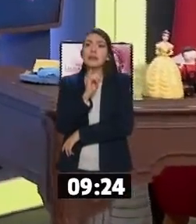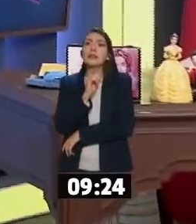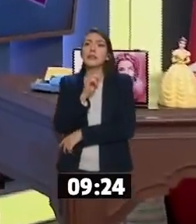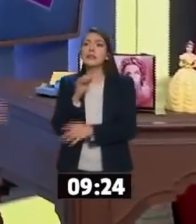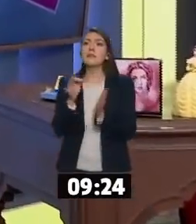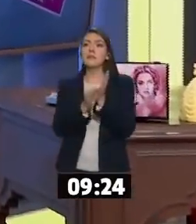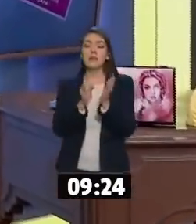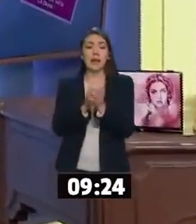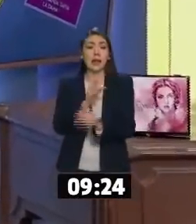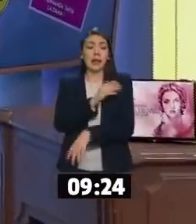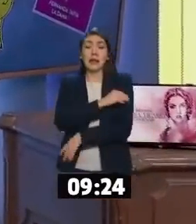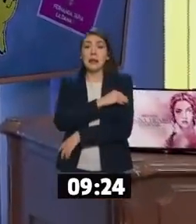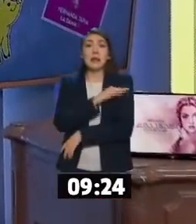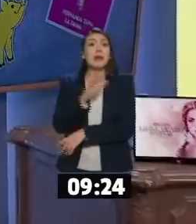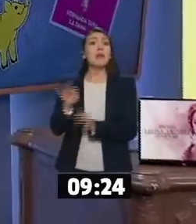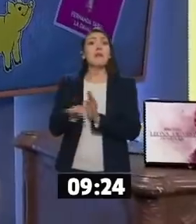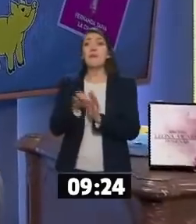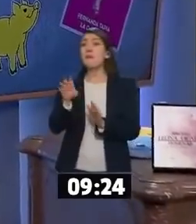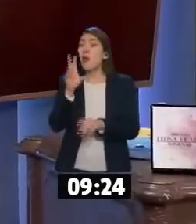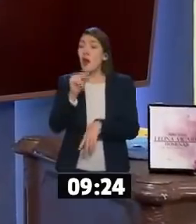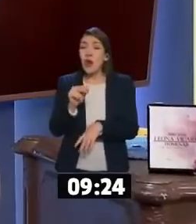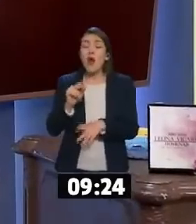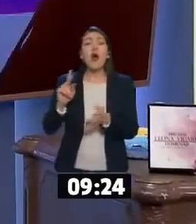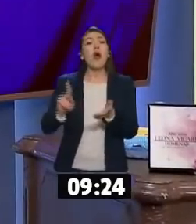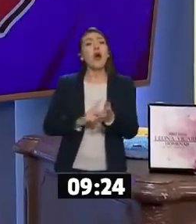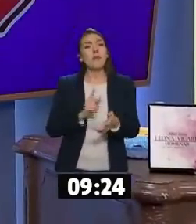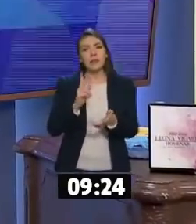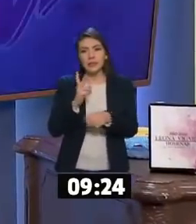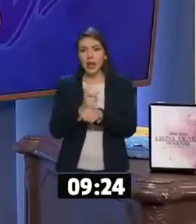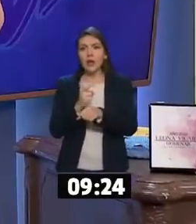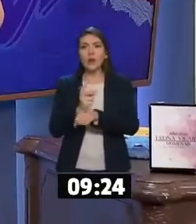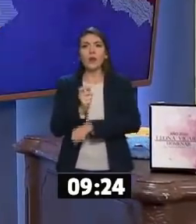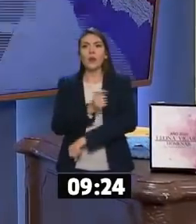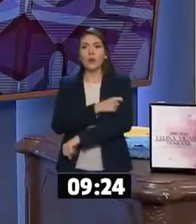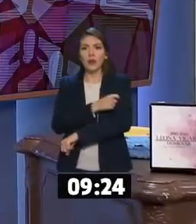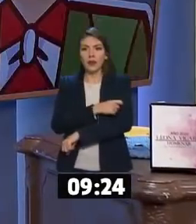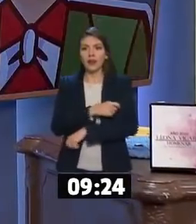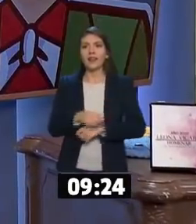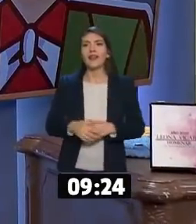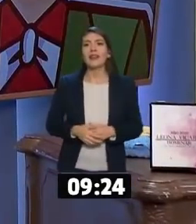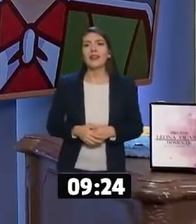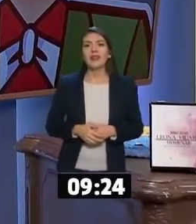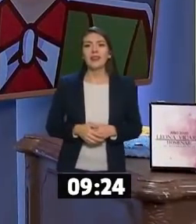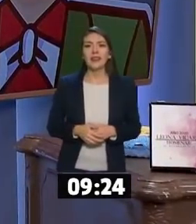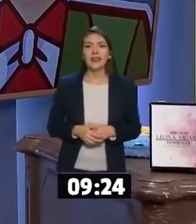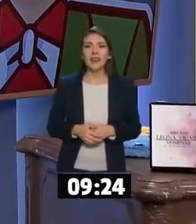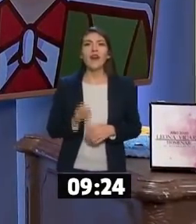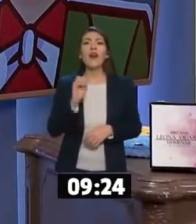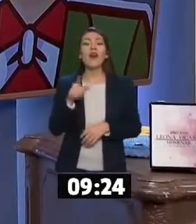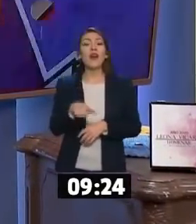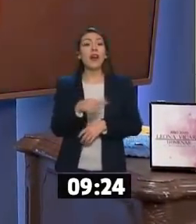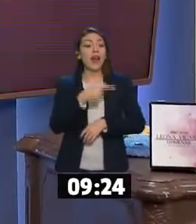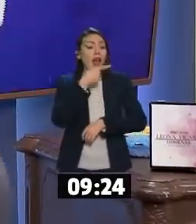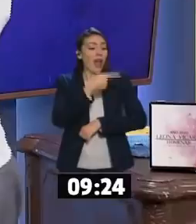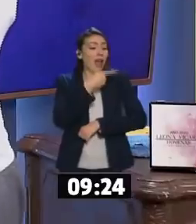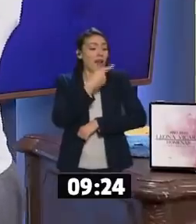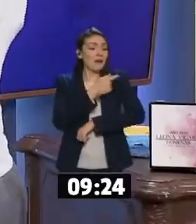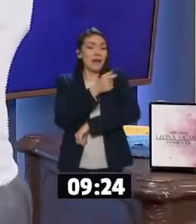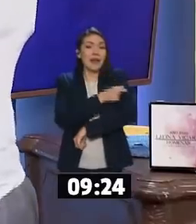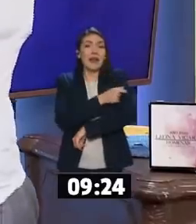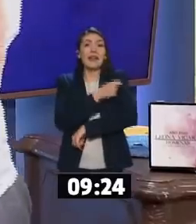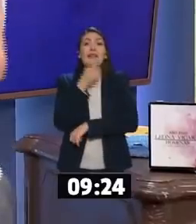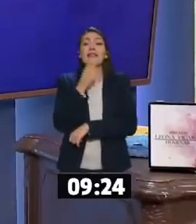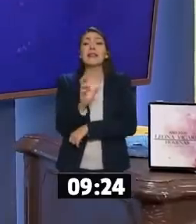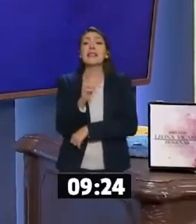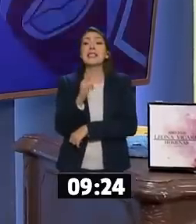si no, pues ni modo. Ahora, y además háblele al chip. Al Así chip, sí. Hola. a los que me están oyendo. Slim, soy